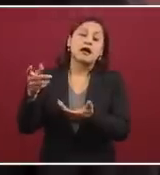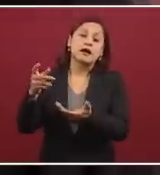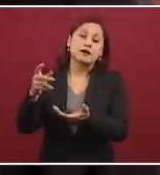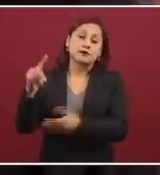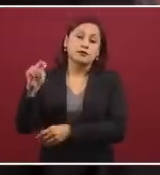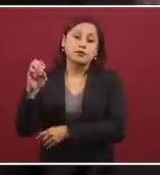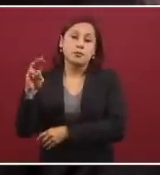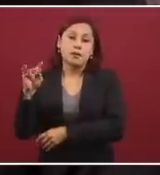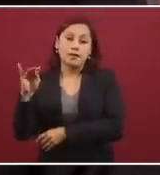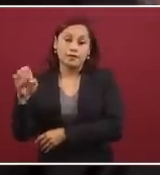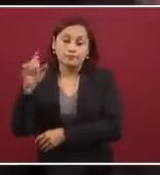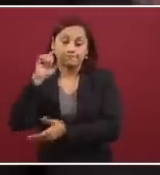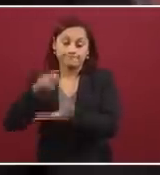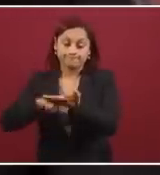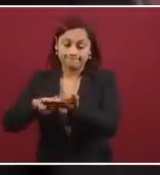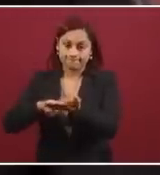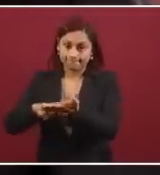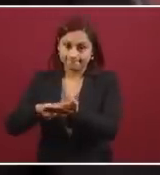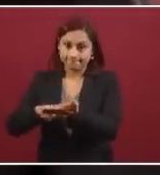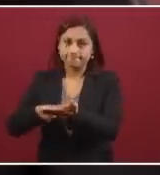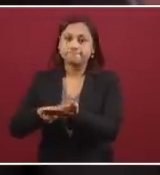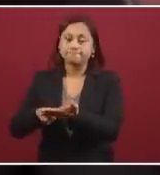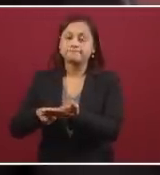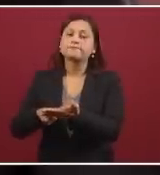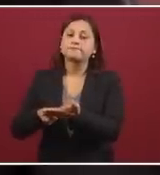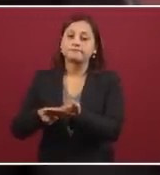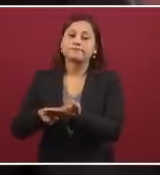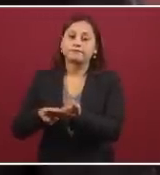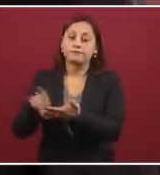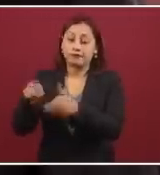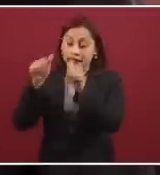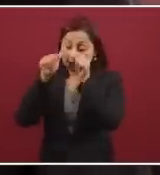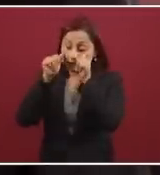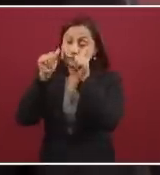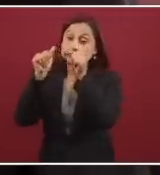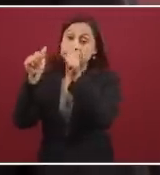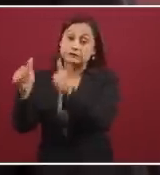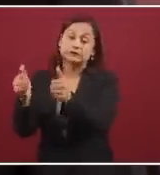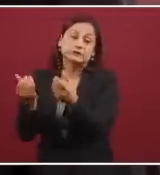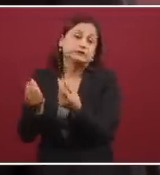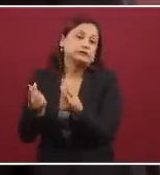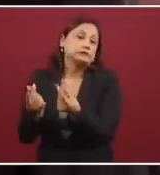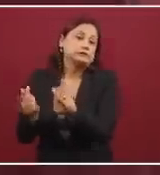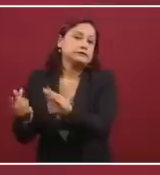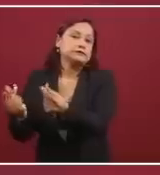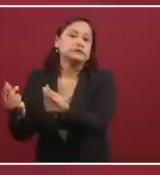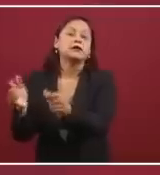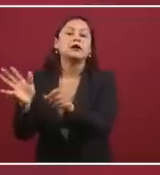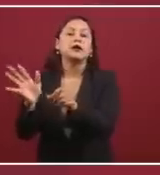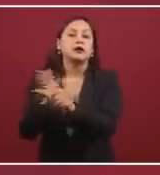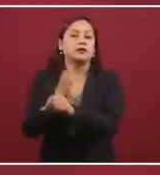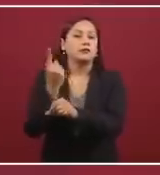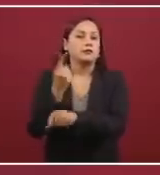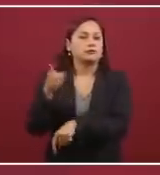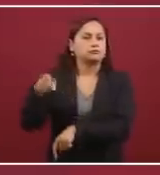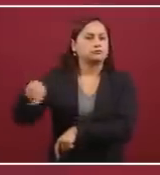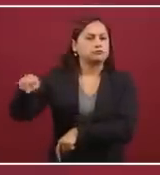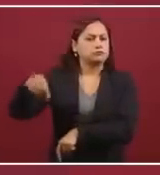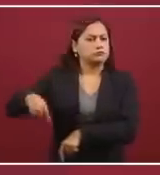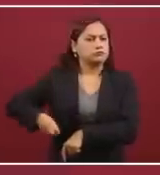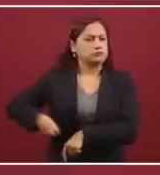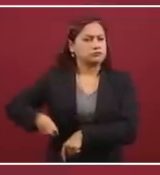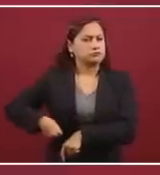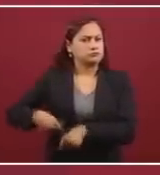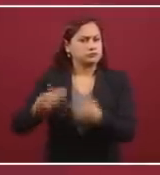este se está pasando el tiempo y es injusto completamente el que